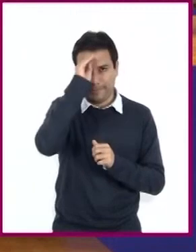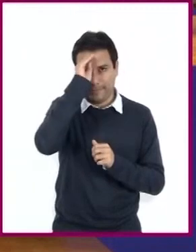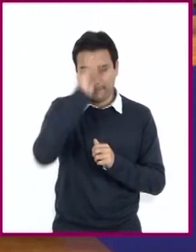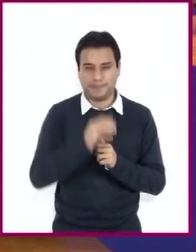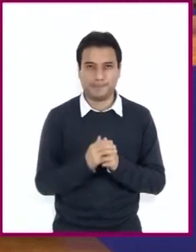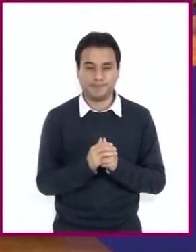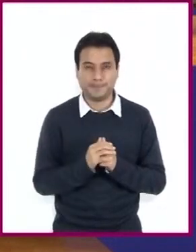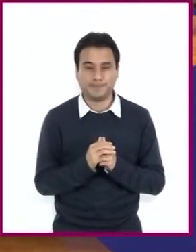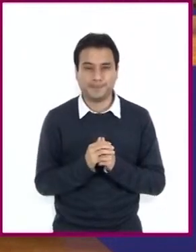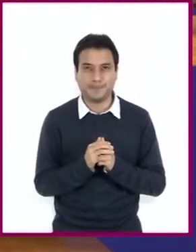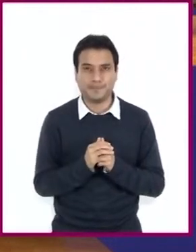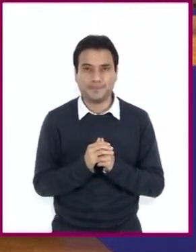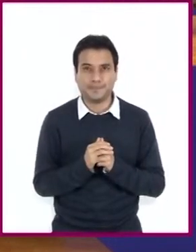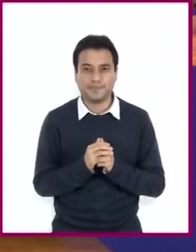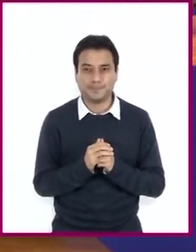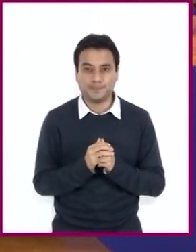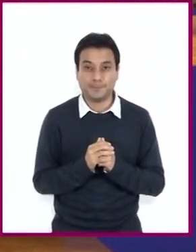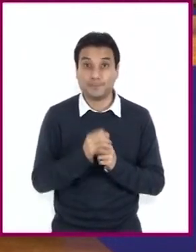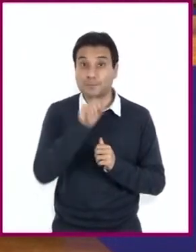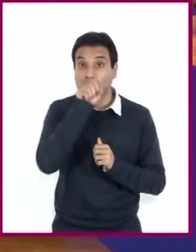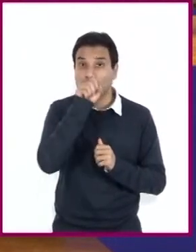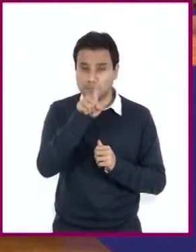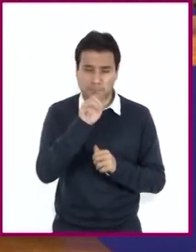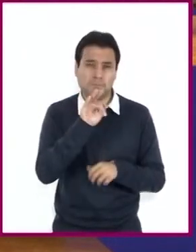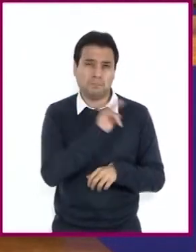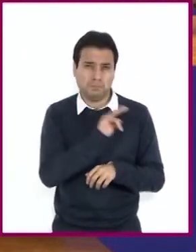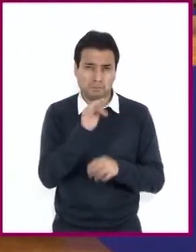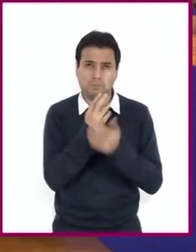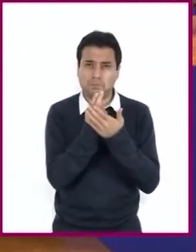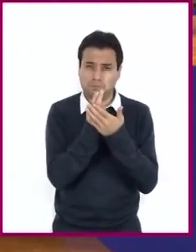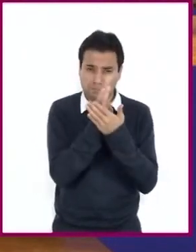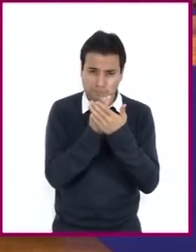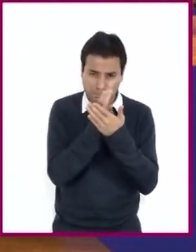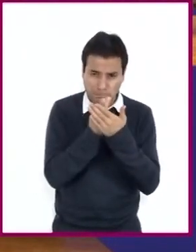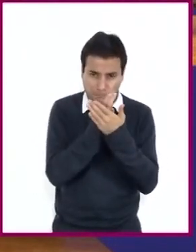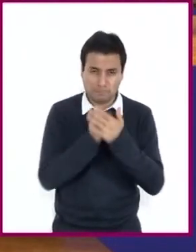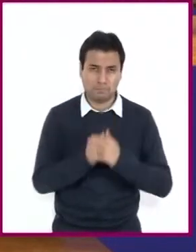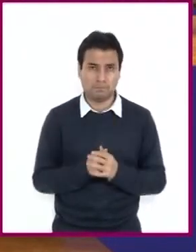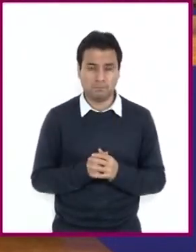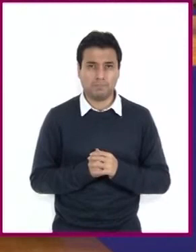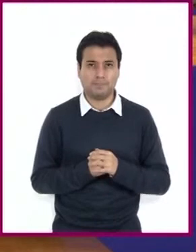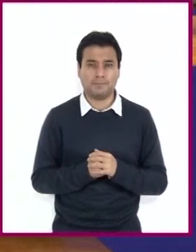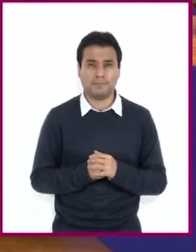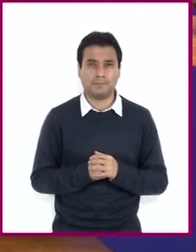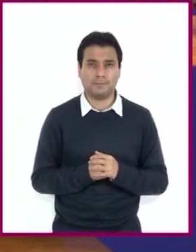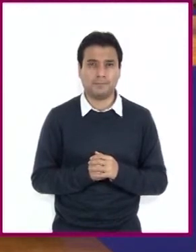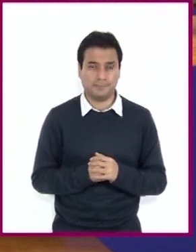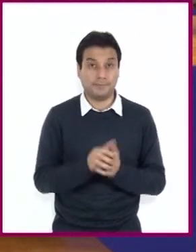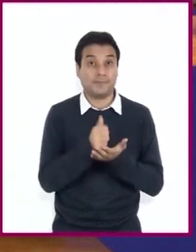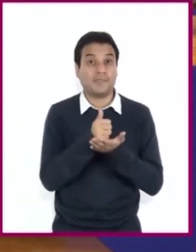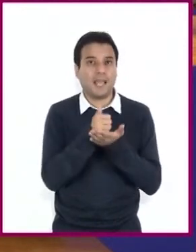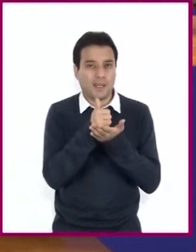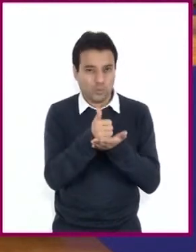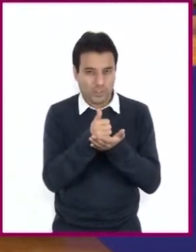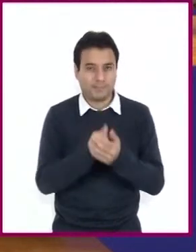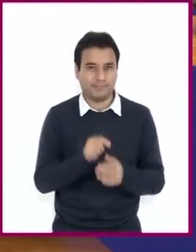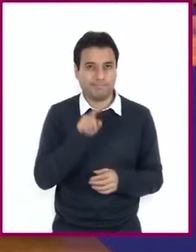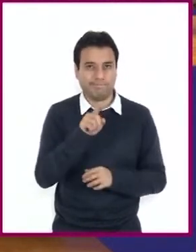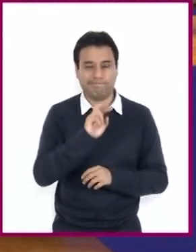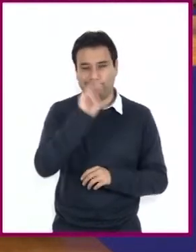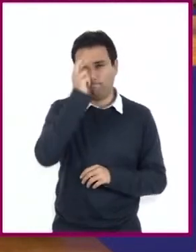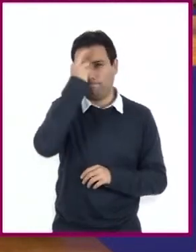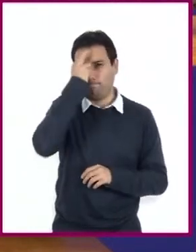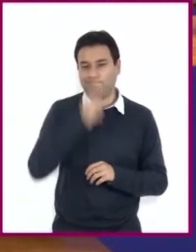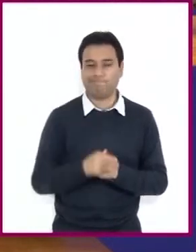marcador. Incluyan algunos dibujos de lo que observaron a un lado de sus anotaciones, que les permitan recordar con mayor